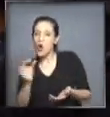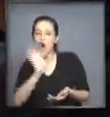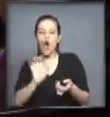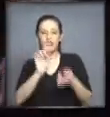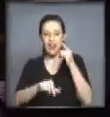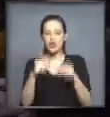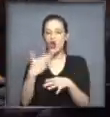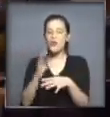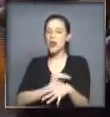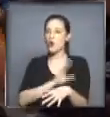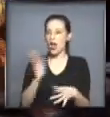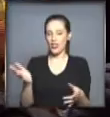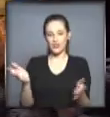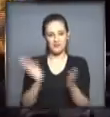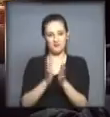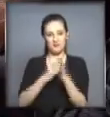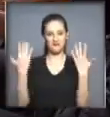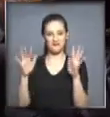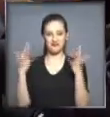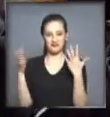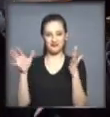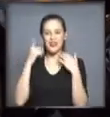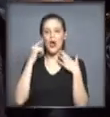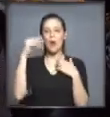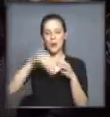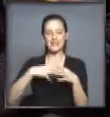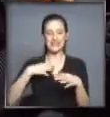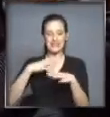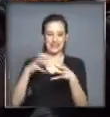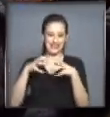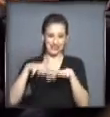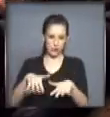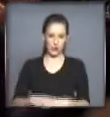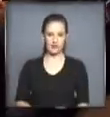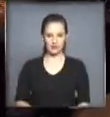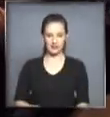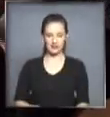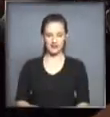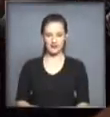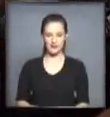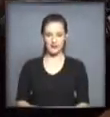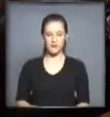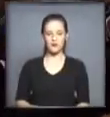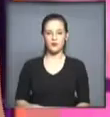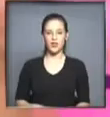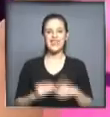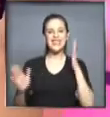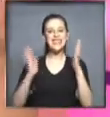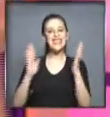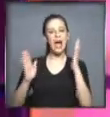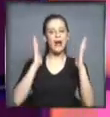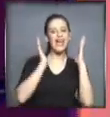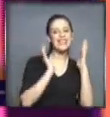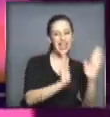veterano. El veterano está en la tribuna. Muy bien. Ahora voy con usted. Son etapas,